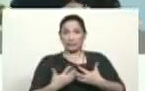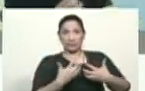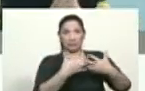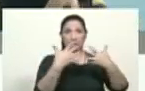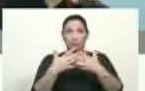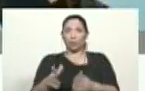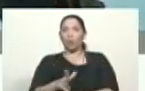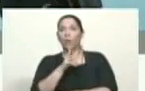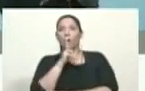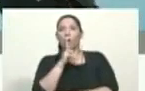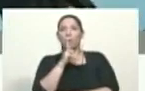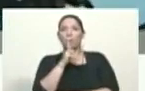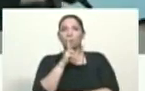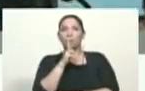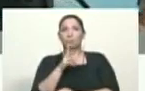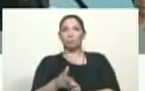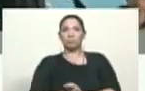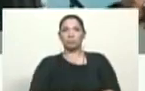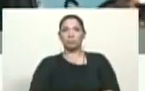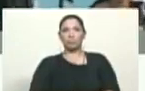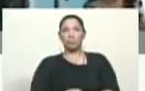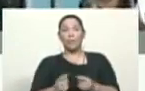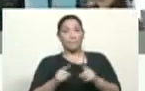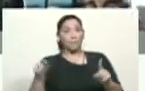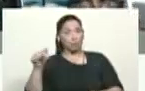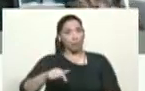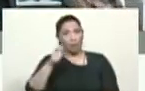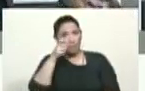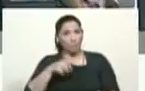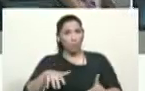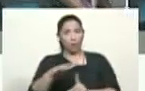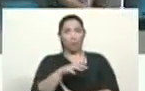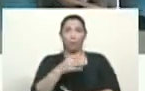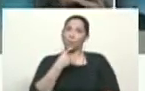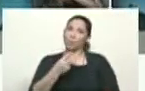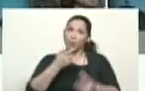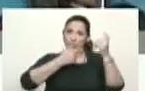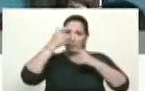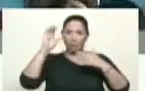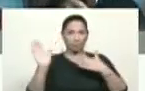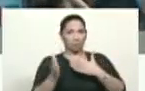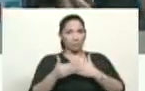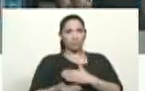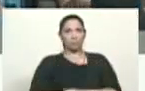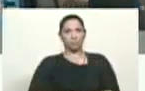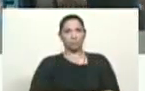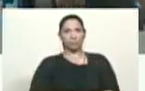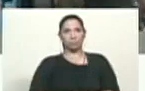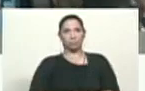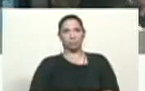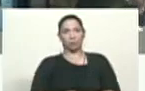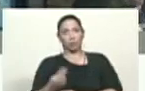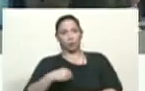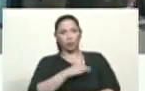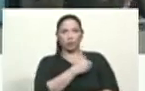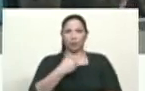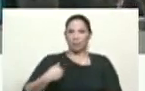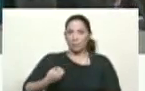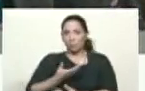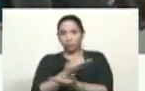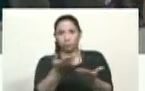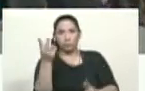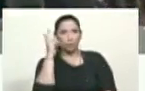tremenda. Pero aquí hay un pueblo, como dijo Hugo Chávez, y con esto termino, porque queremos más bien escucharlos a